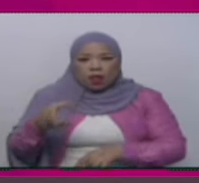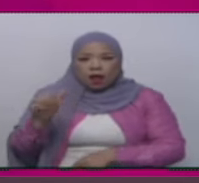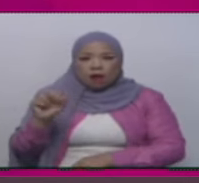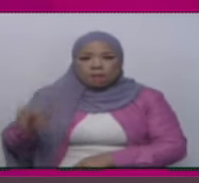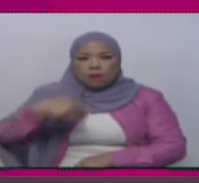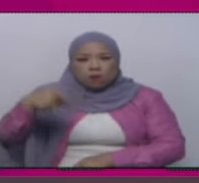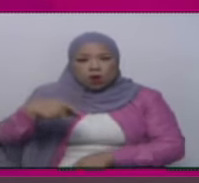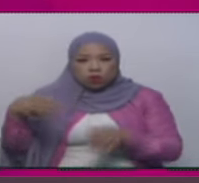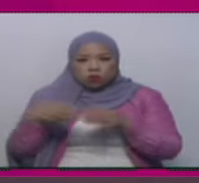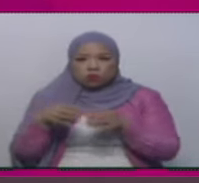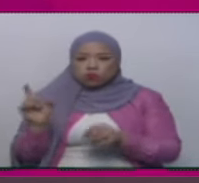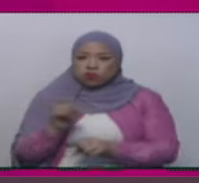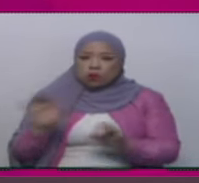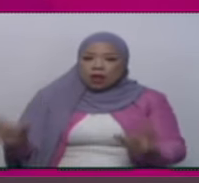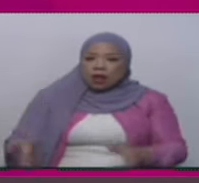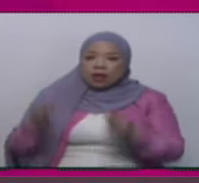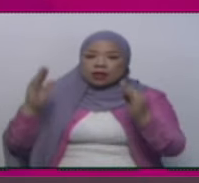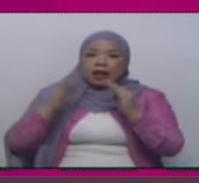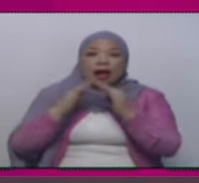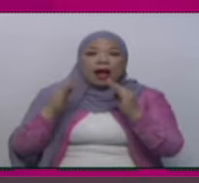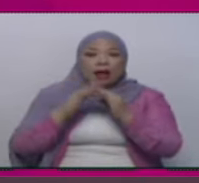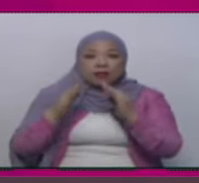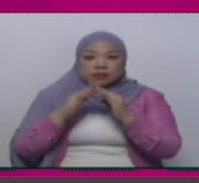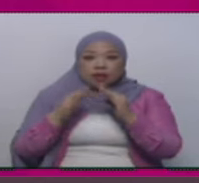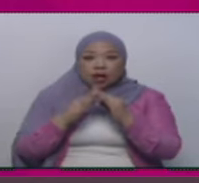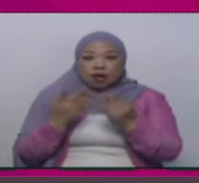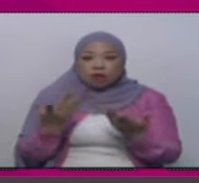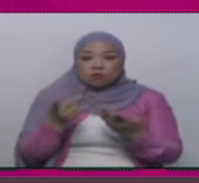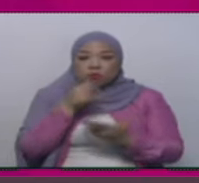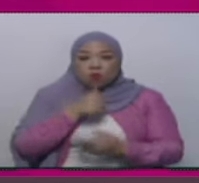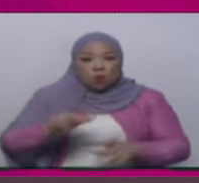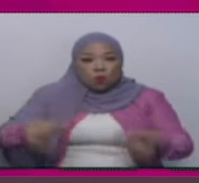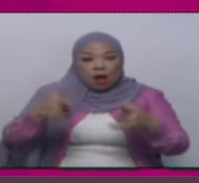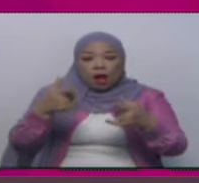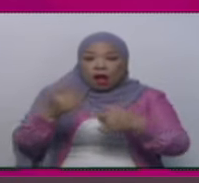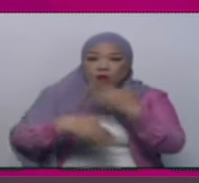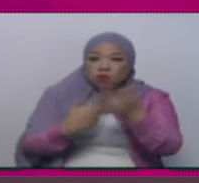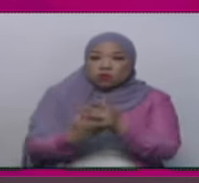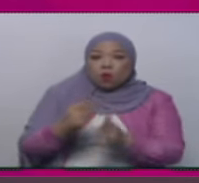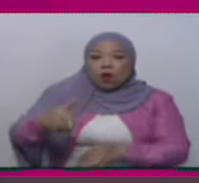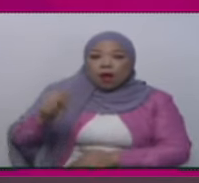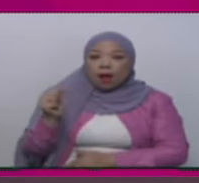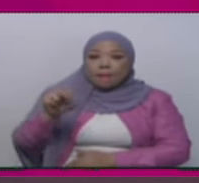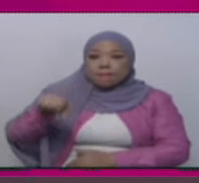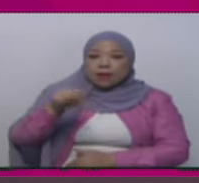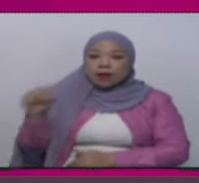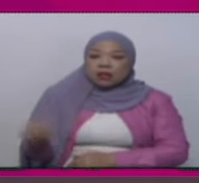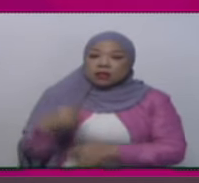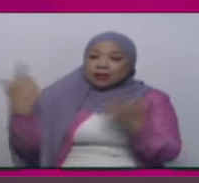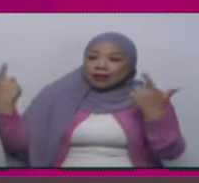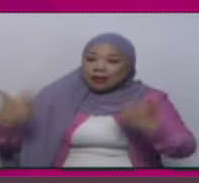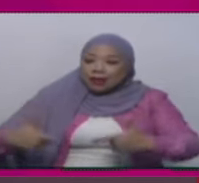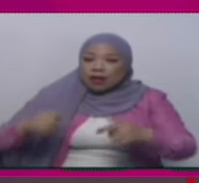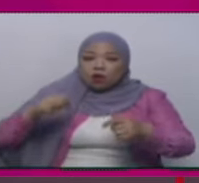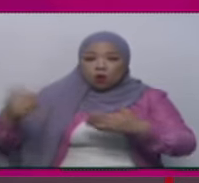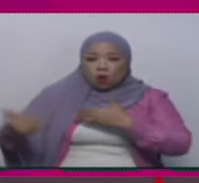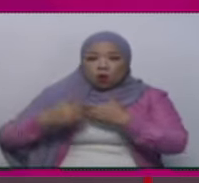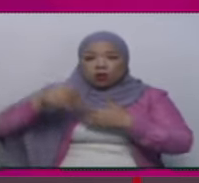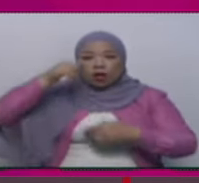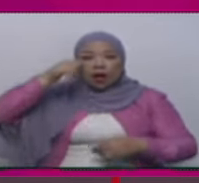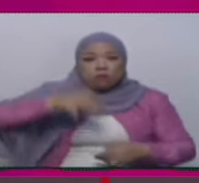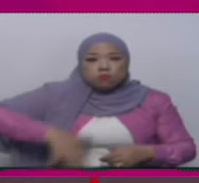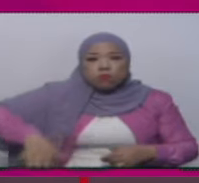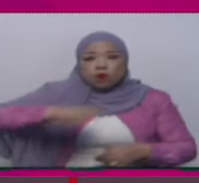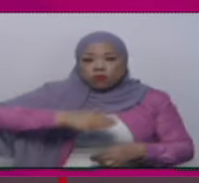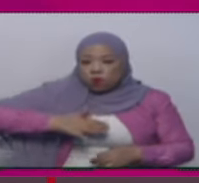Edificios enteros, casas, apartamentos, ¿eran de Hamás? No, es una guerra de exterminio contra el pueblo